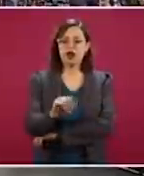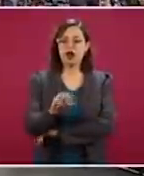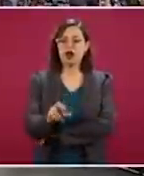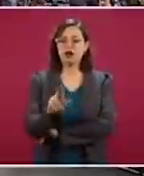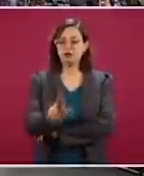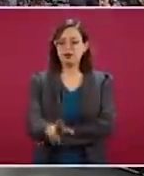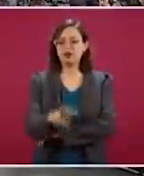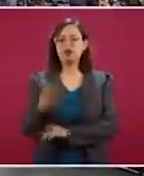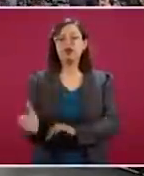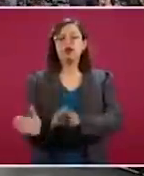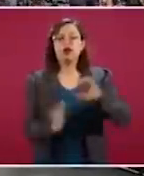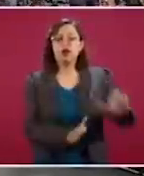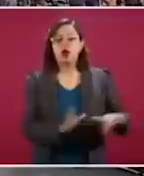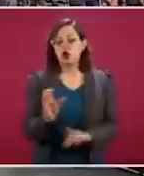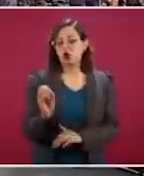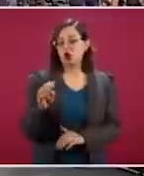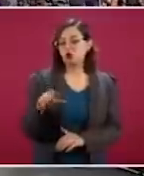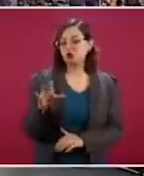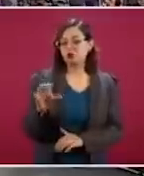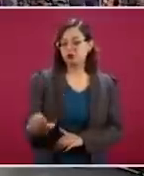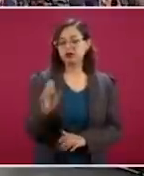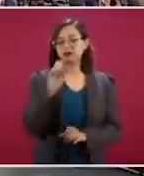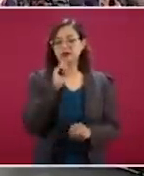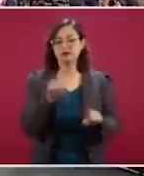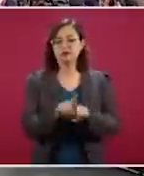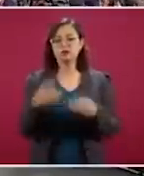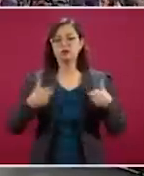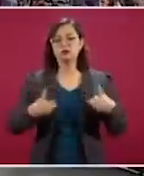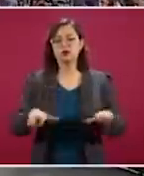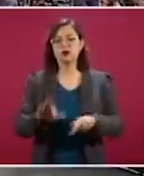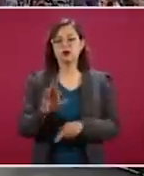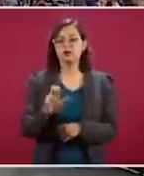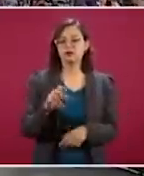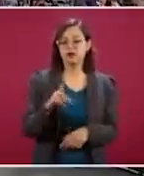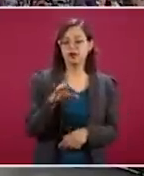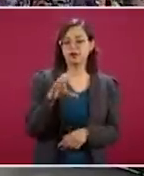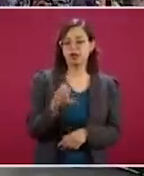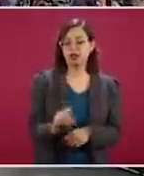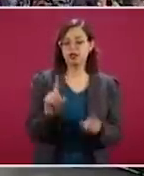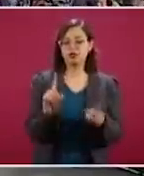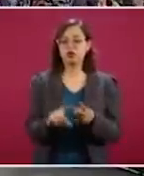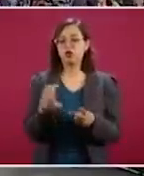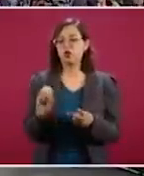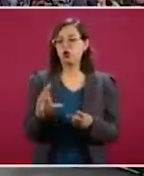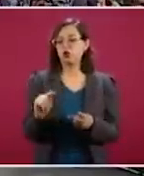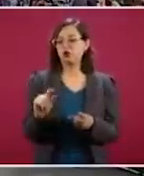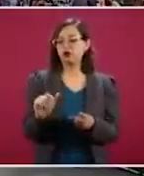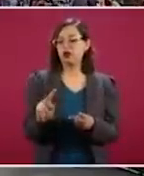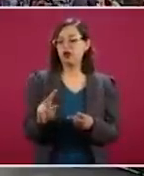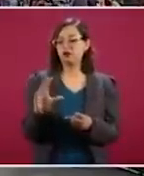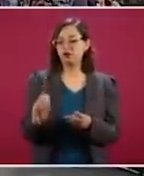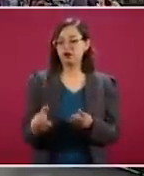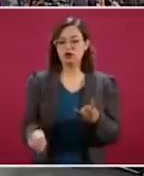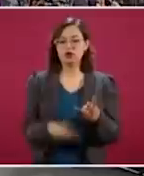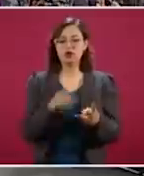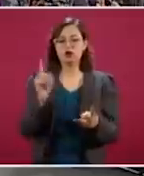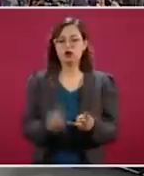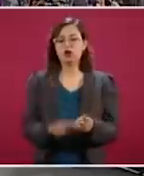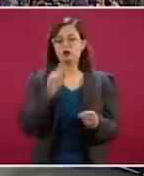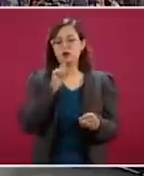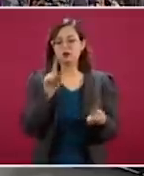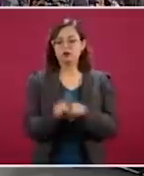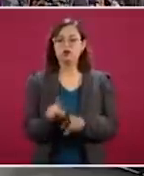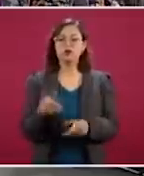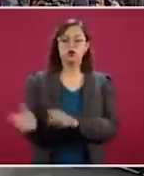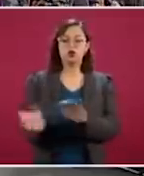el CONCE, que viene representado hoy por Fernando Ruiz, también lo vi por aquí, Octavio Navarro. Está la ANTAD, representada